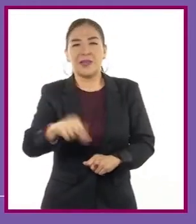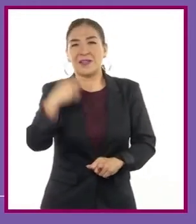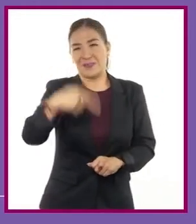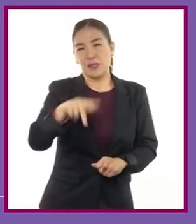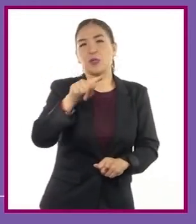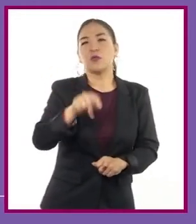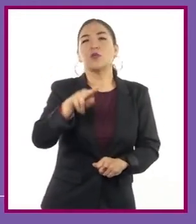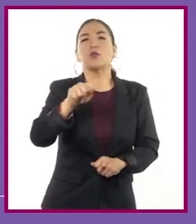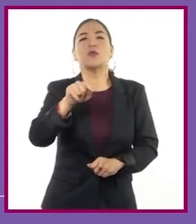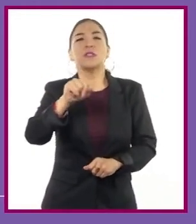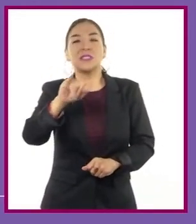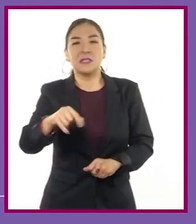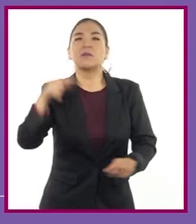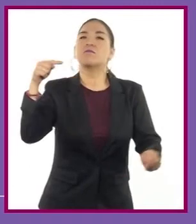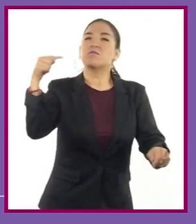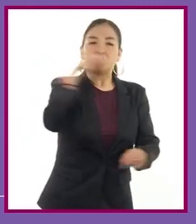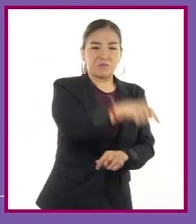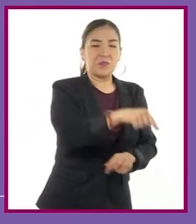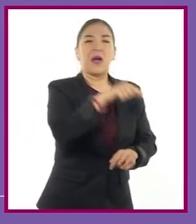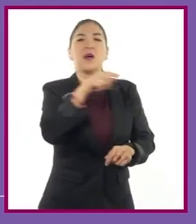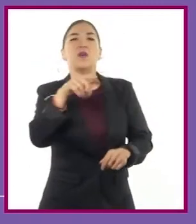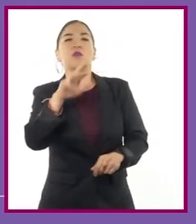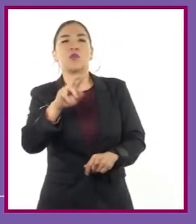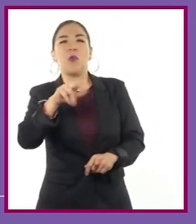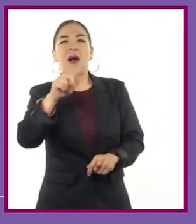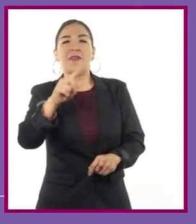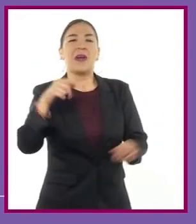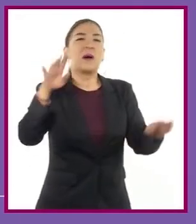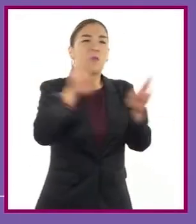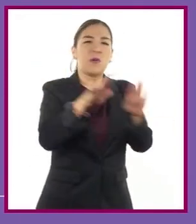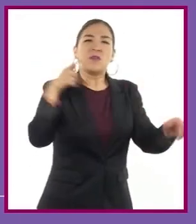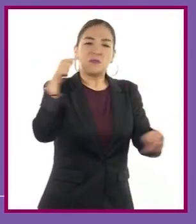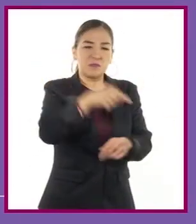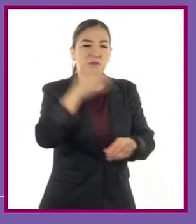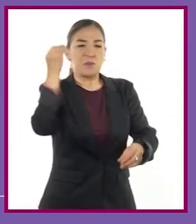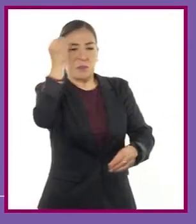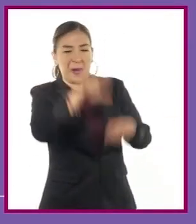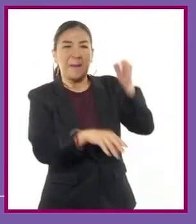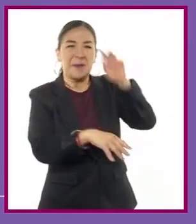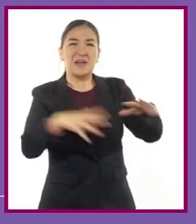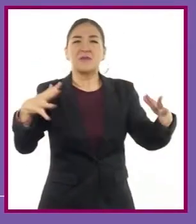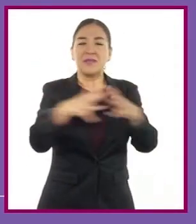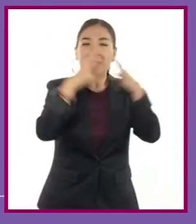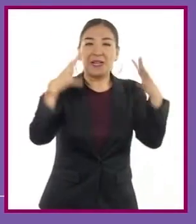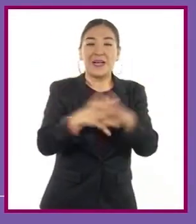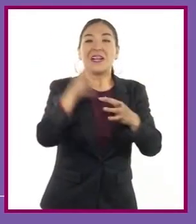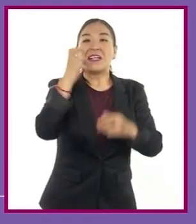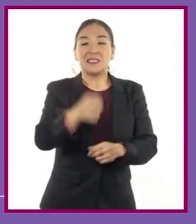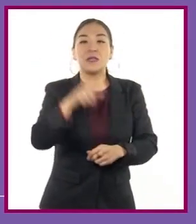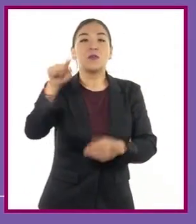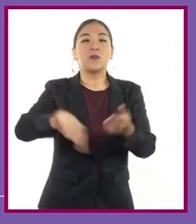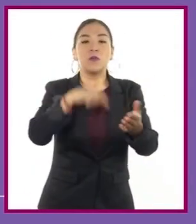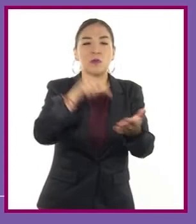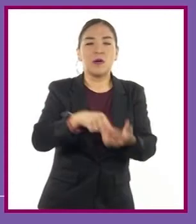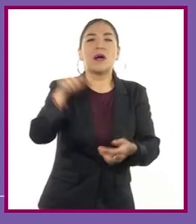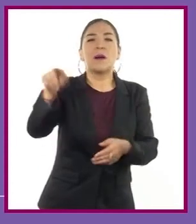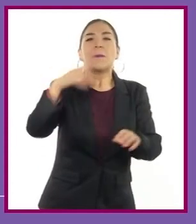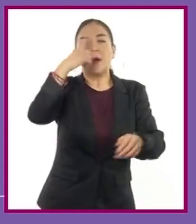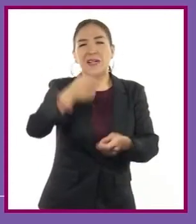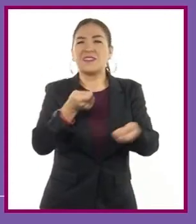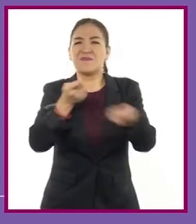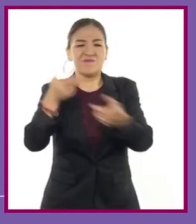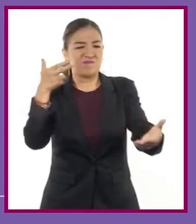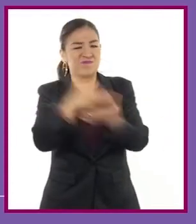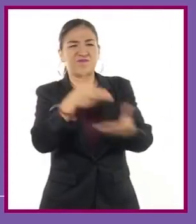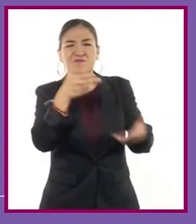Tutsi, invadió Ruanda. Durante la guerra, se hicieron llamados a la población Hutu para que asesinara a los